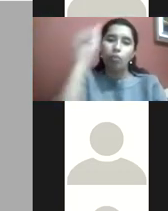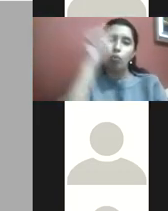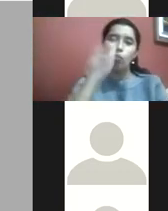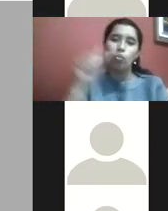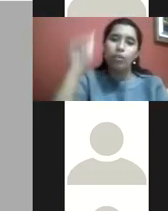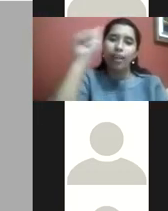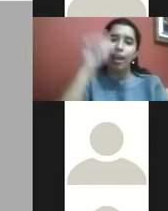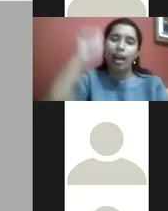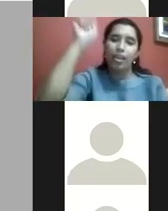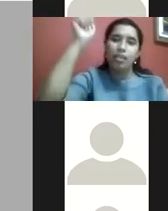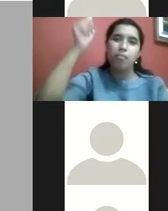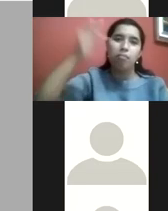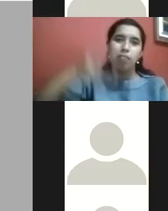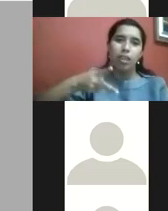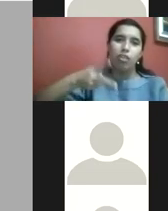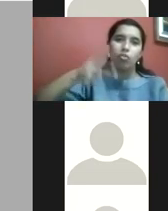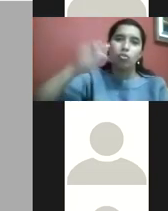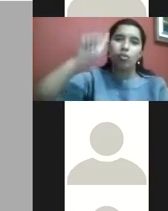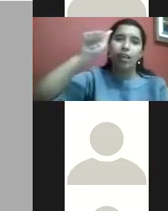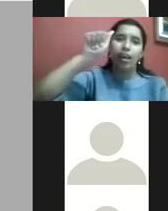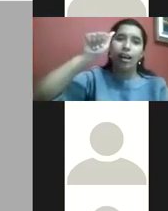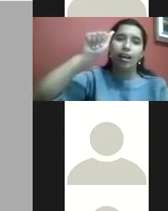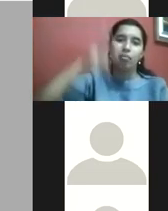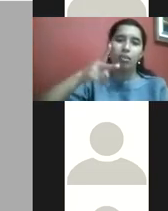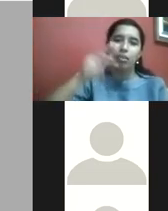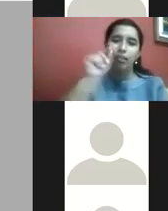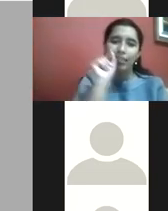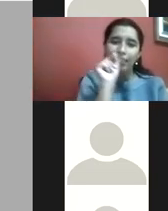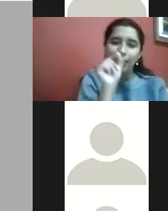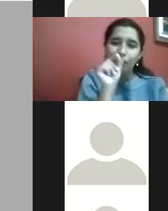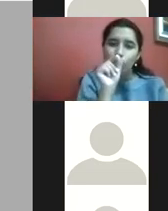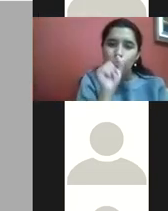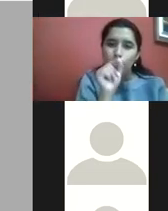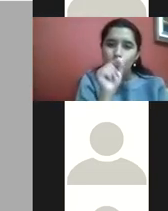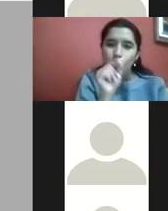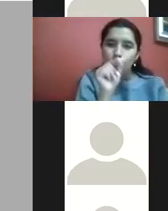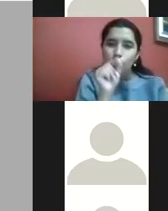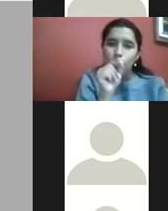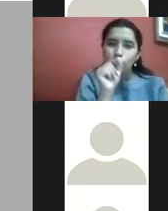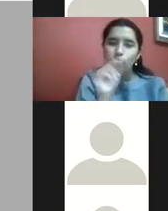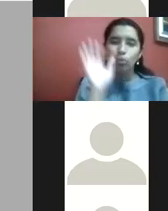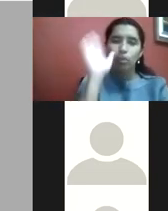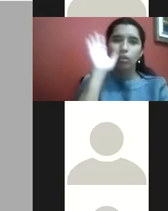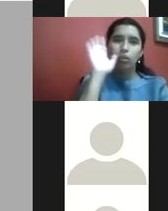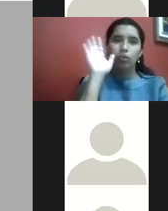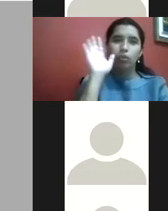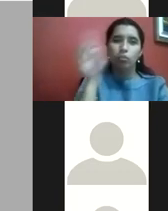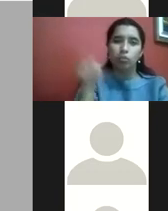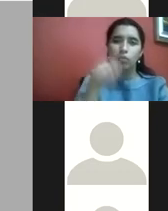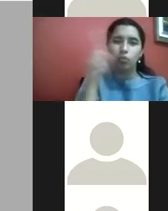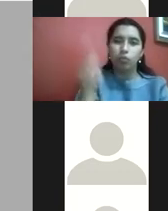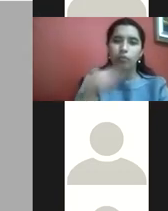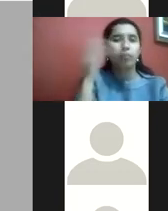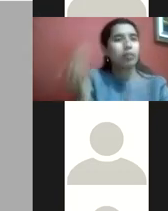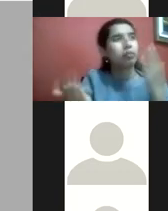O sea que Z de alfa medios es ese punto en la distribución normal tal que cumple esto. Que la probabilidad de que